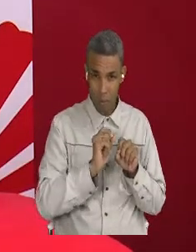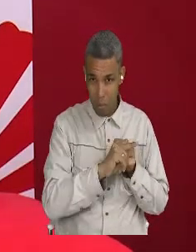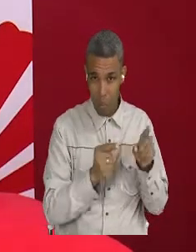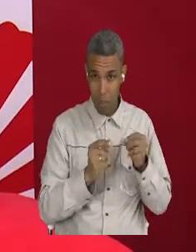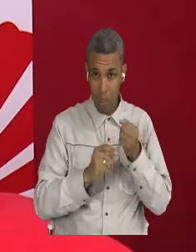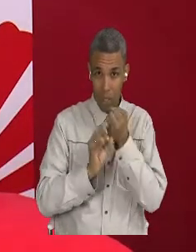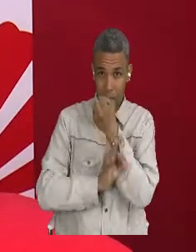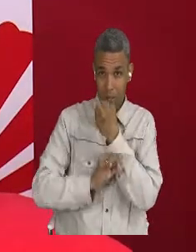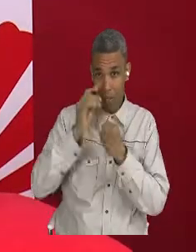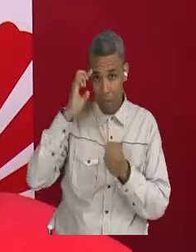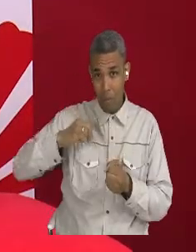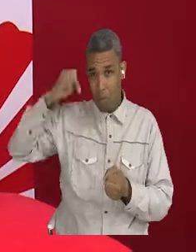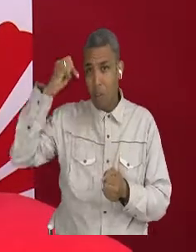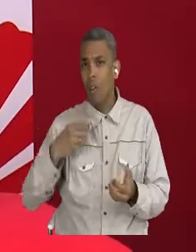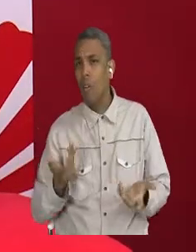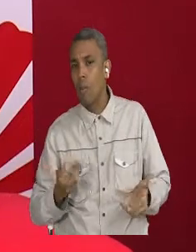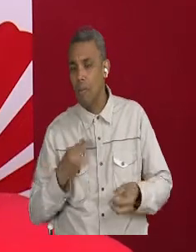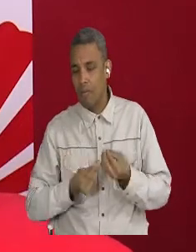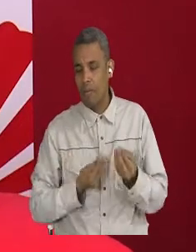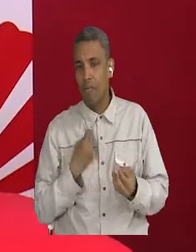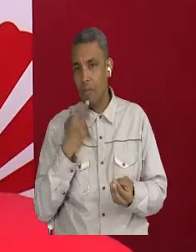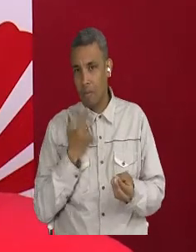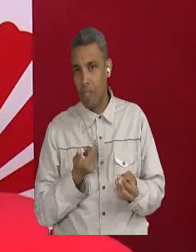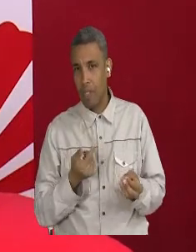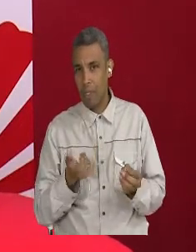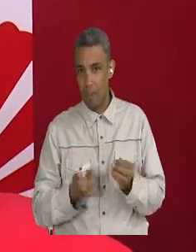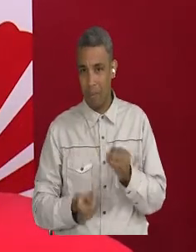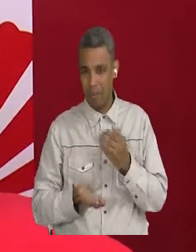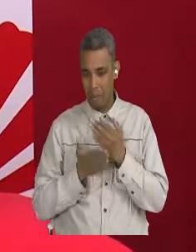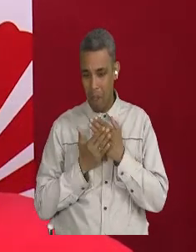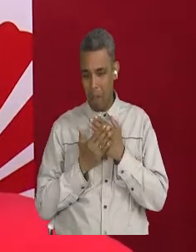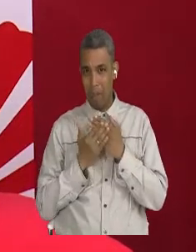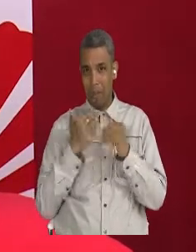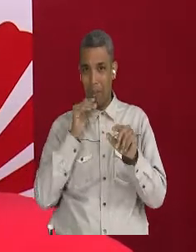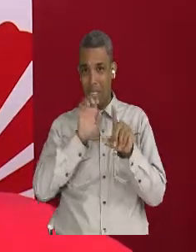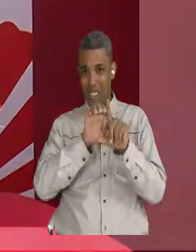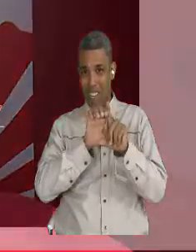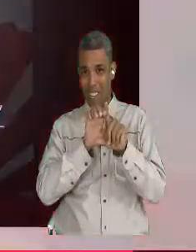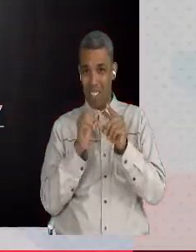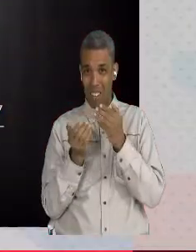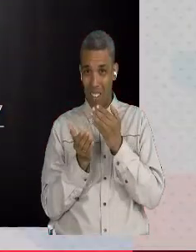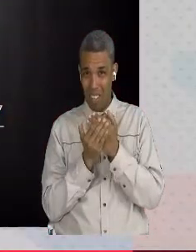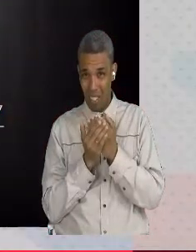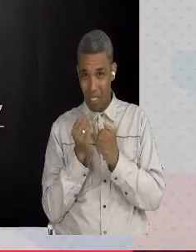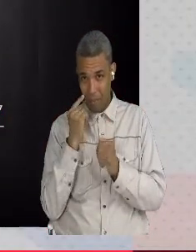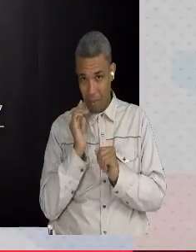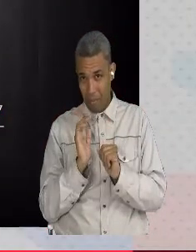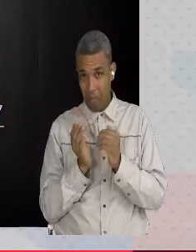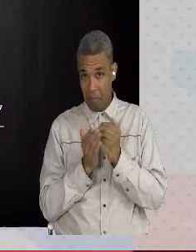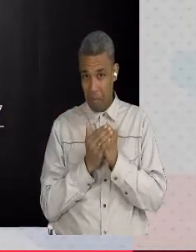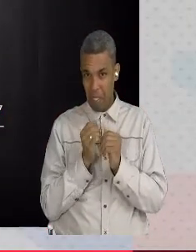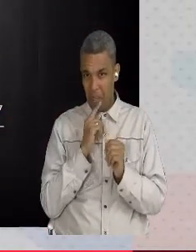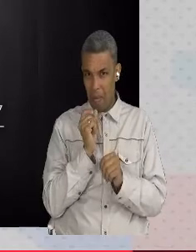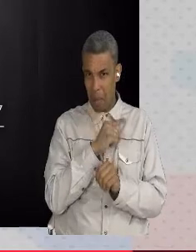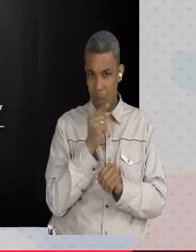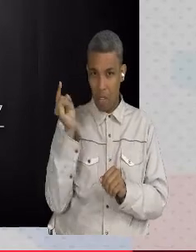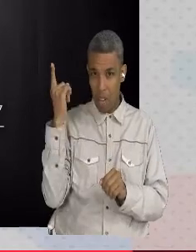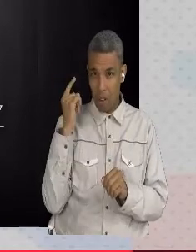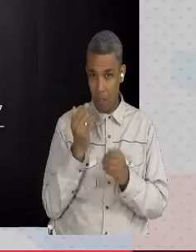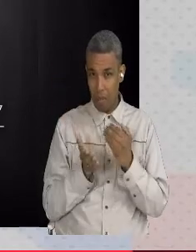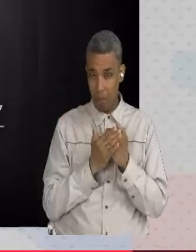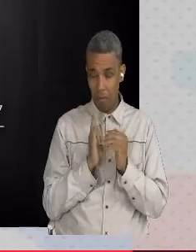profesionales, solamente tienen que hacerla llegar aquí a Enlace Televisión. Pero no solamente quiero contarle en estos momentos que Andrés hizo sudar